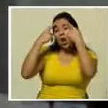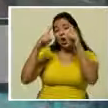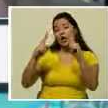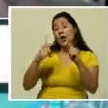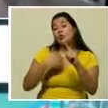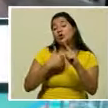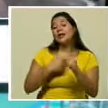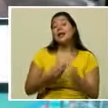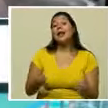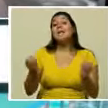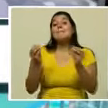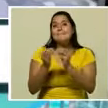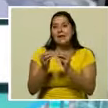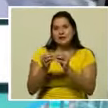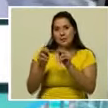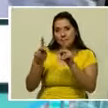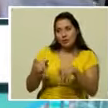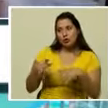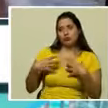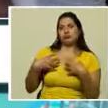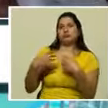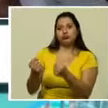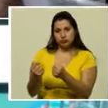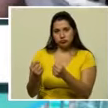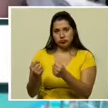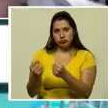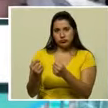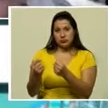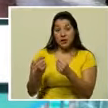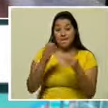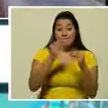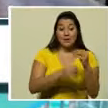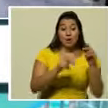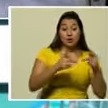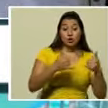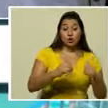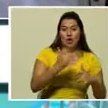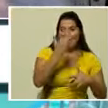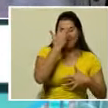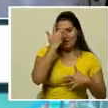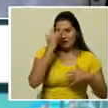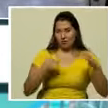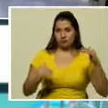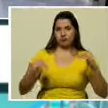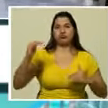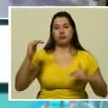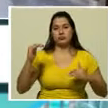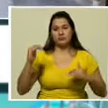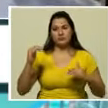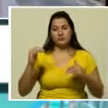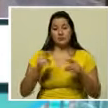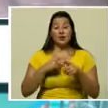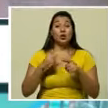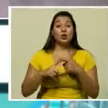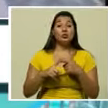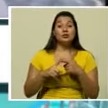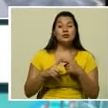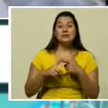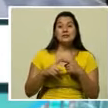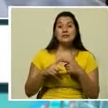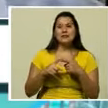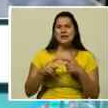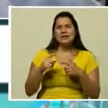contagiadas, más personas recuperadas del COVID-19 que personas en recuperación, digamos que ahora el balance es